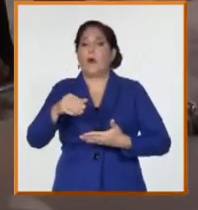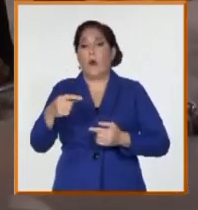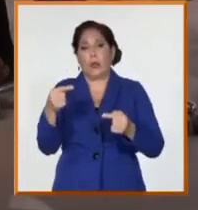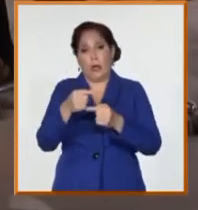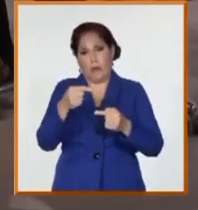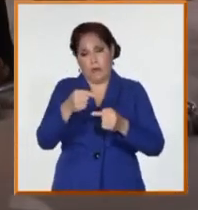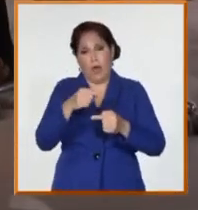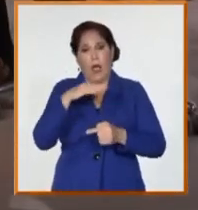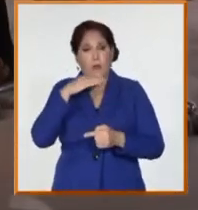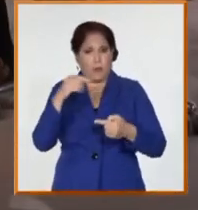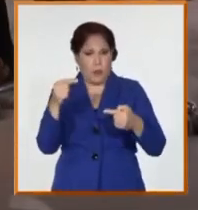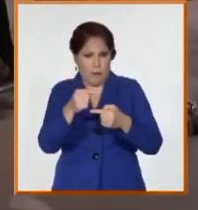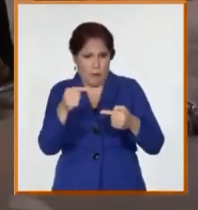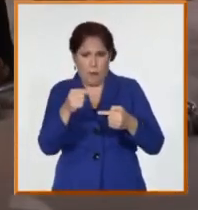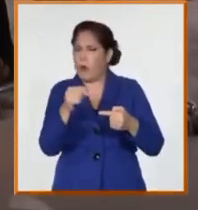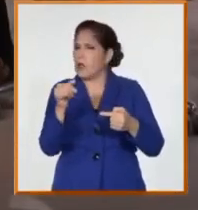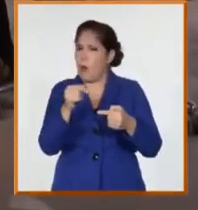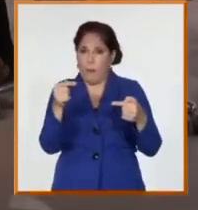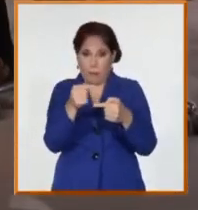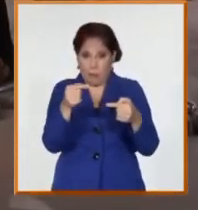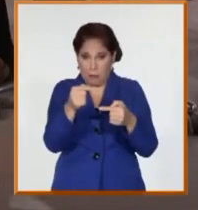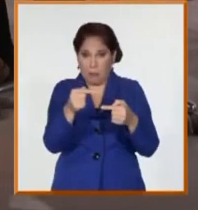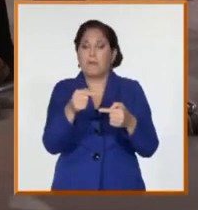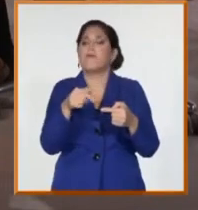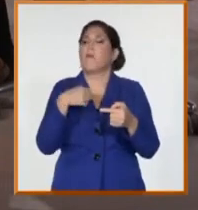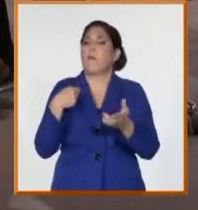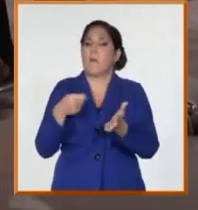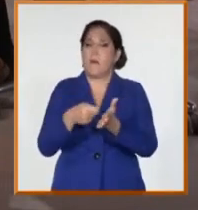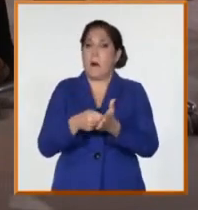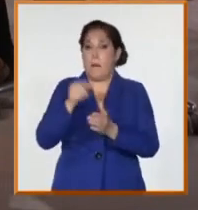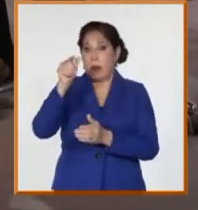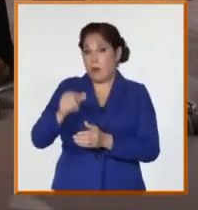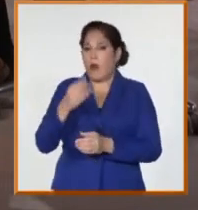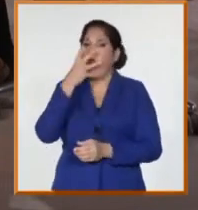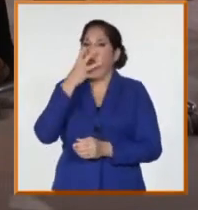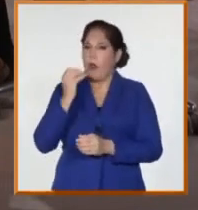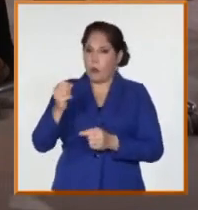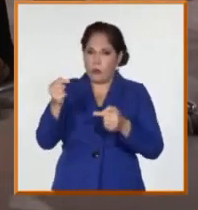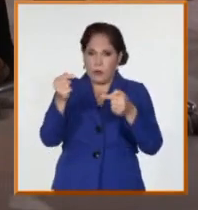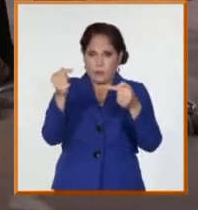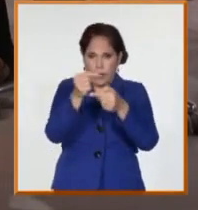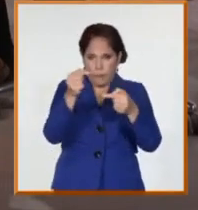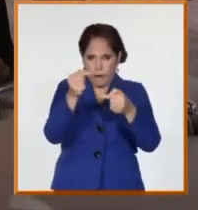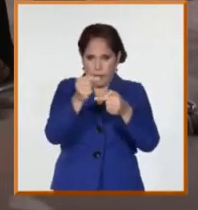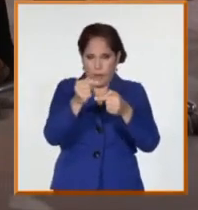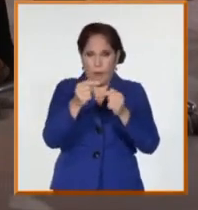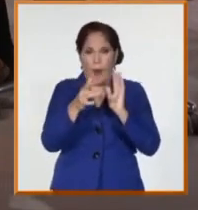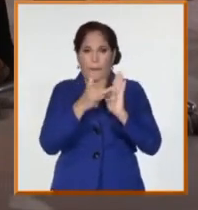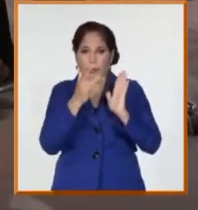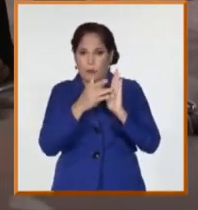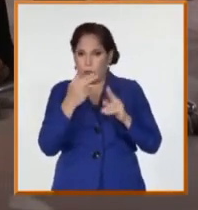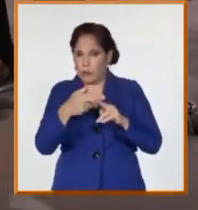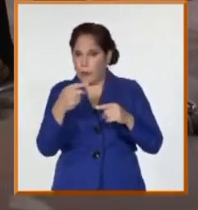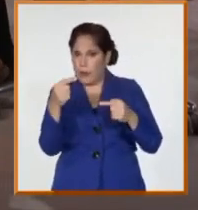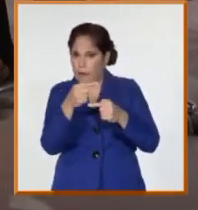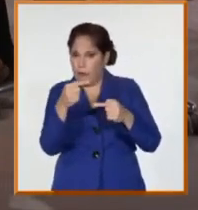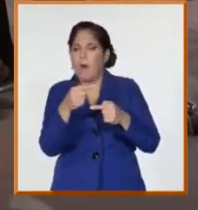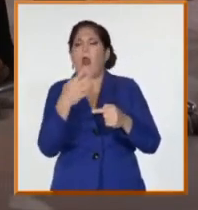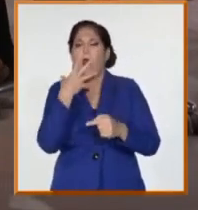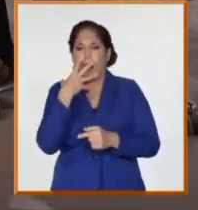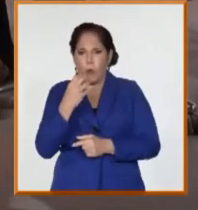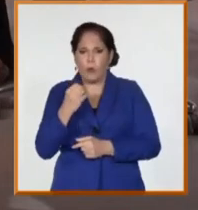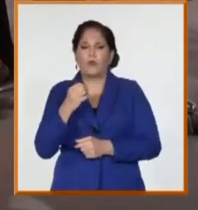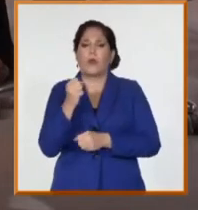conocen que es muy útil y los clientes les gusta utilizar la plataforma de transfer móvil y también tenemos ubicado en